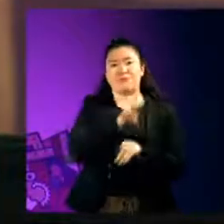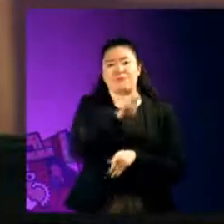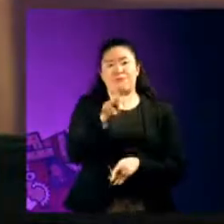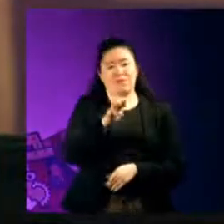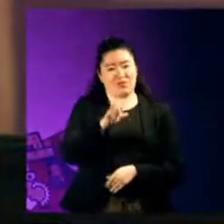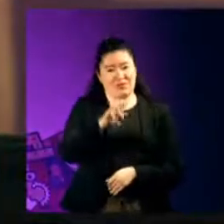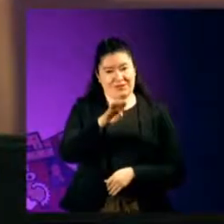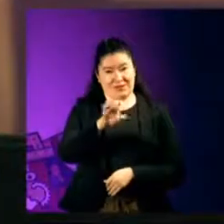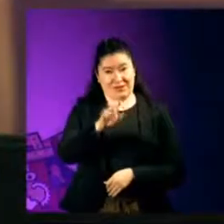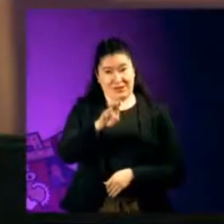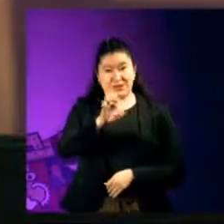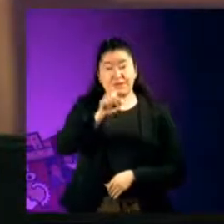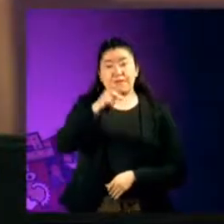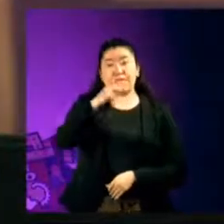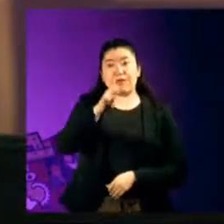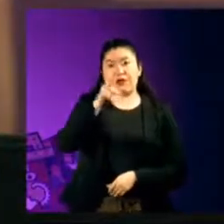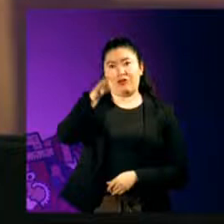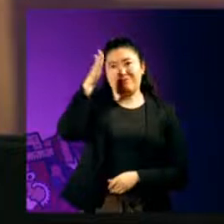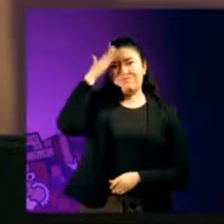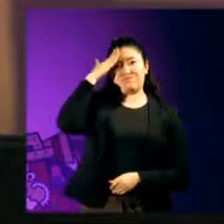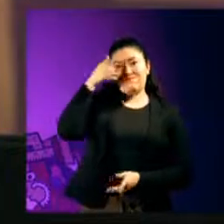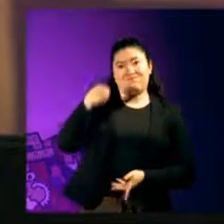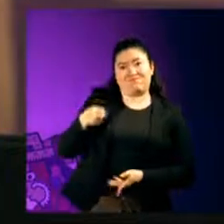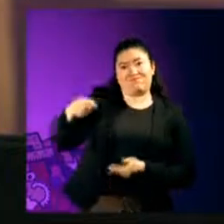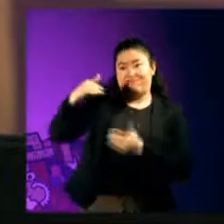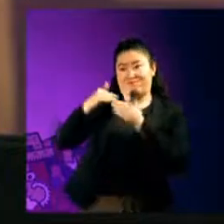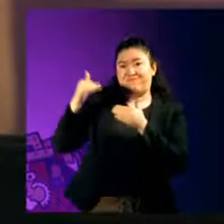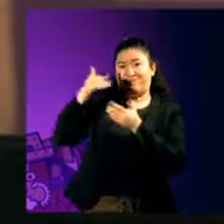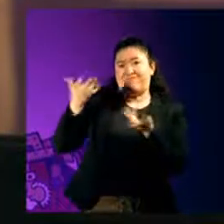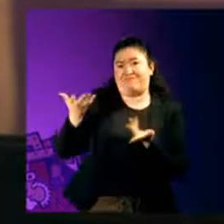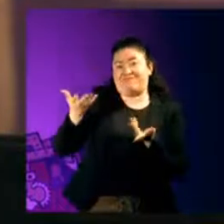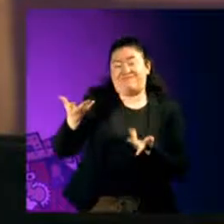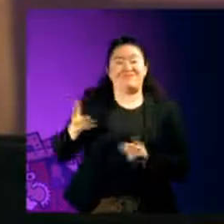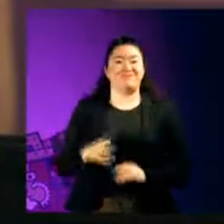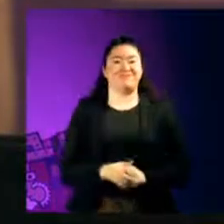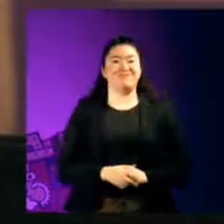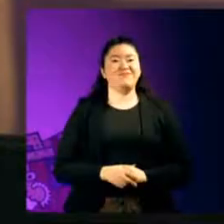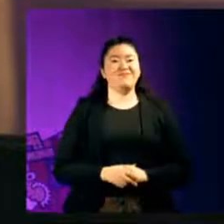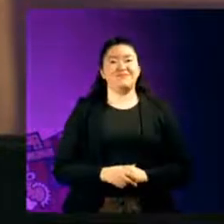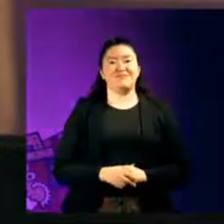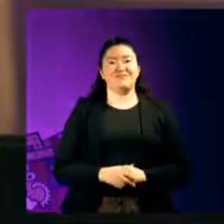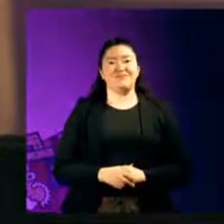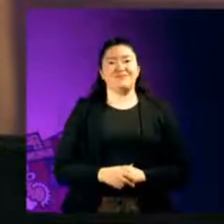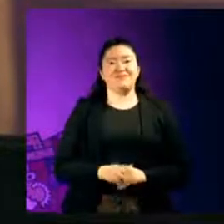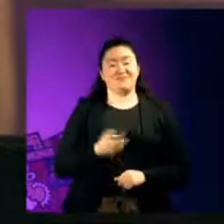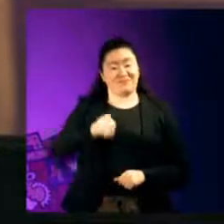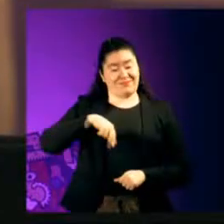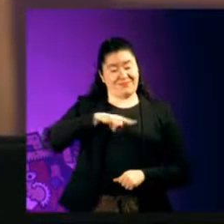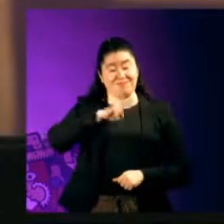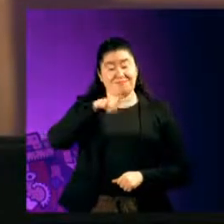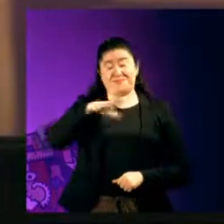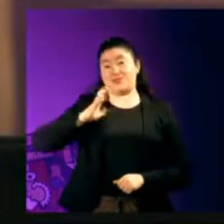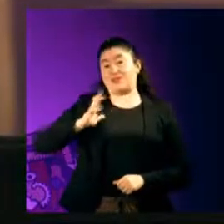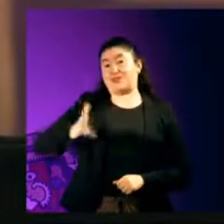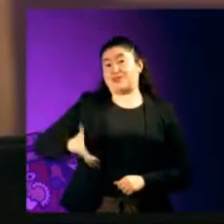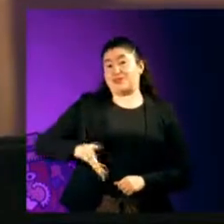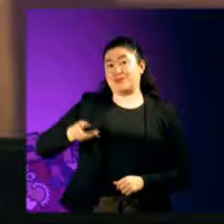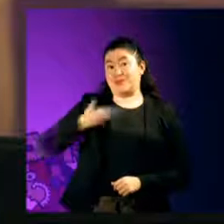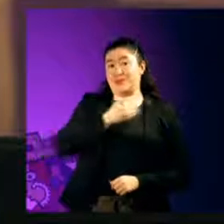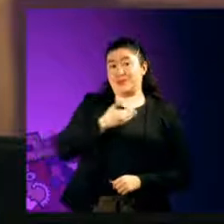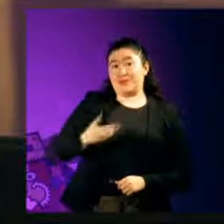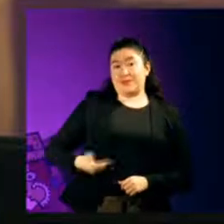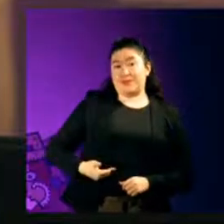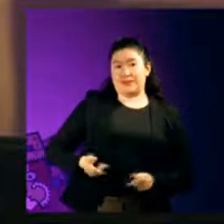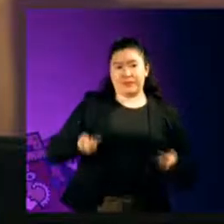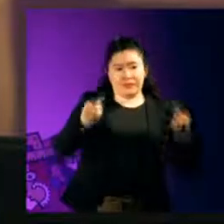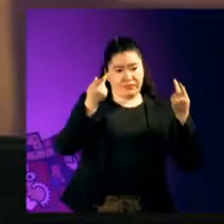nada más que en el poder pero estamos orgullosos de él quienes